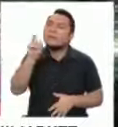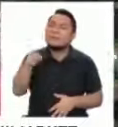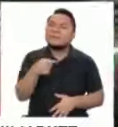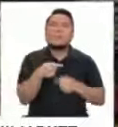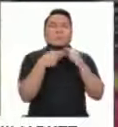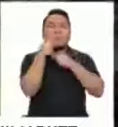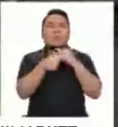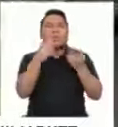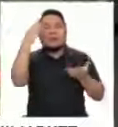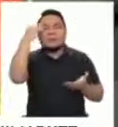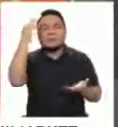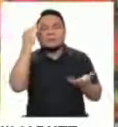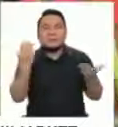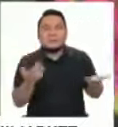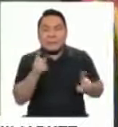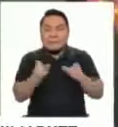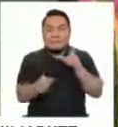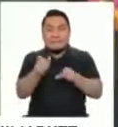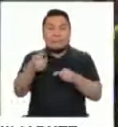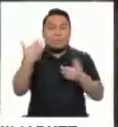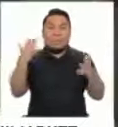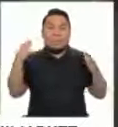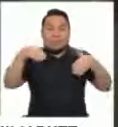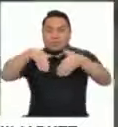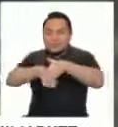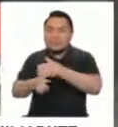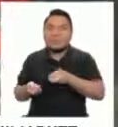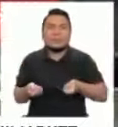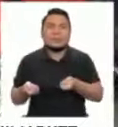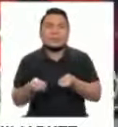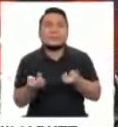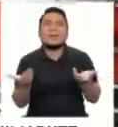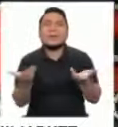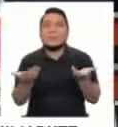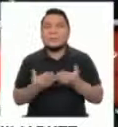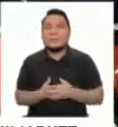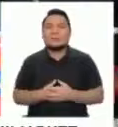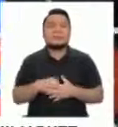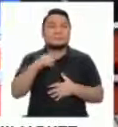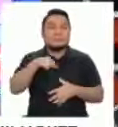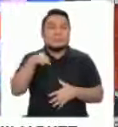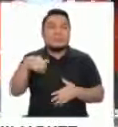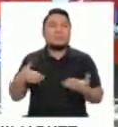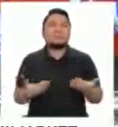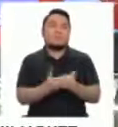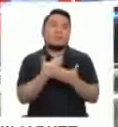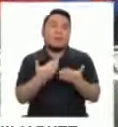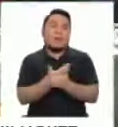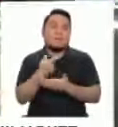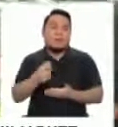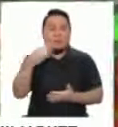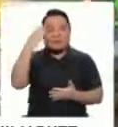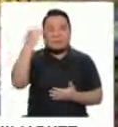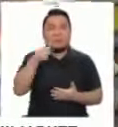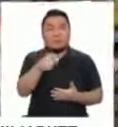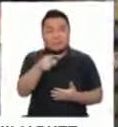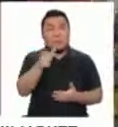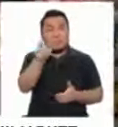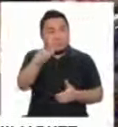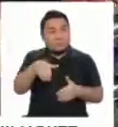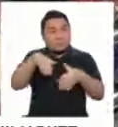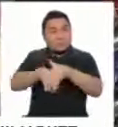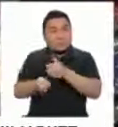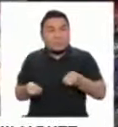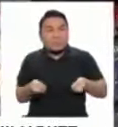experiencia a la que el usuario va a estar conectado? Esta será una nueva experiencia donde no solamente podrás comprar, sino